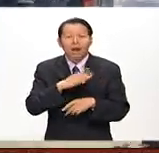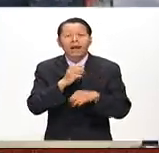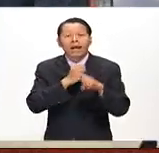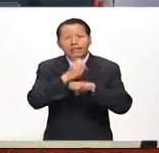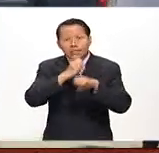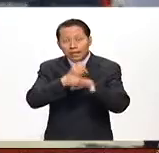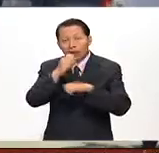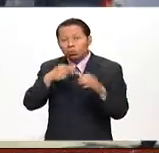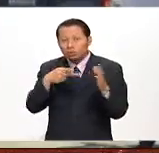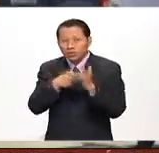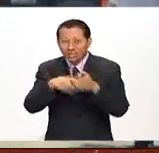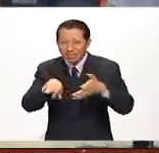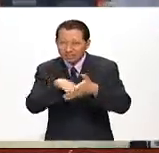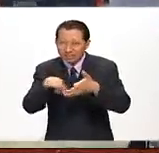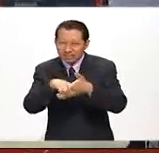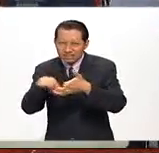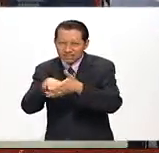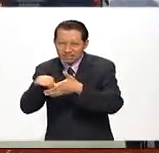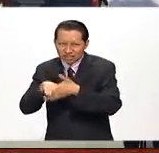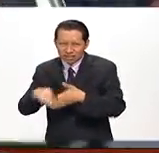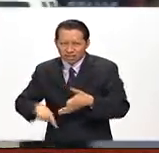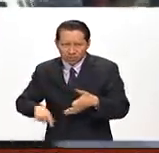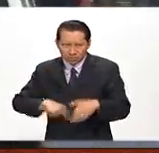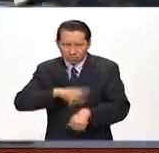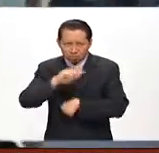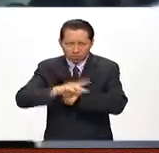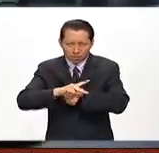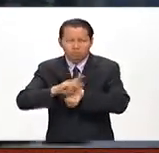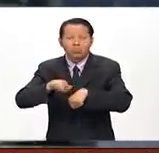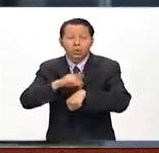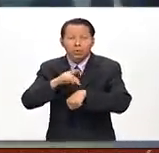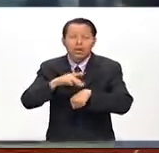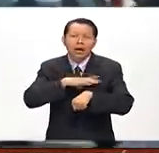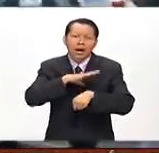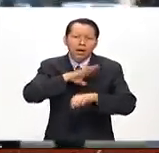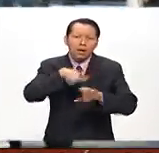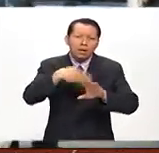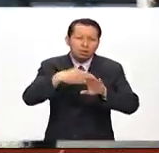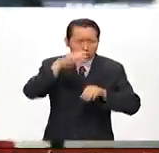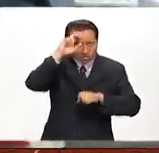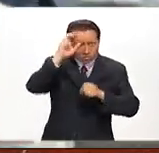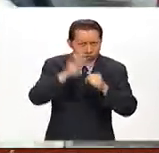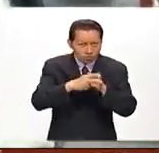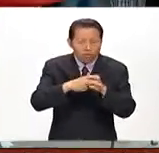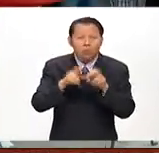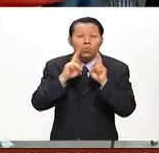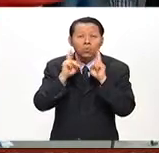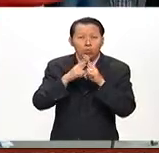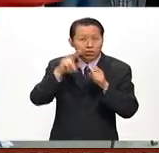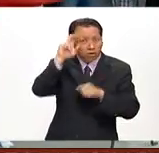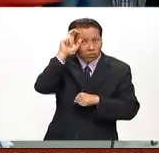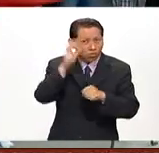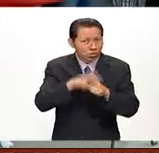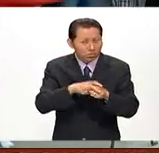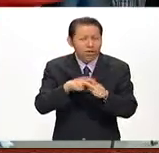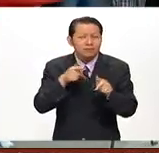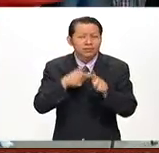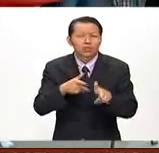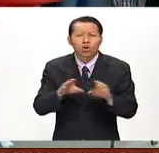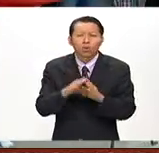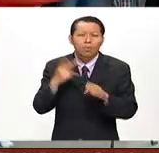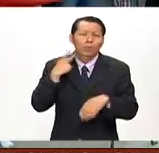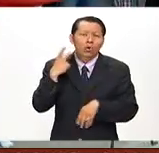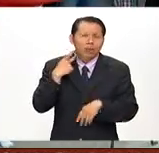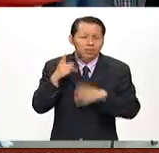a Siria? Es muy interesante porque además todo llega a Europa. Y mientras la Unión Europea siga teniendo una